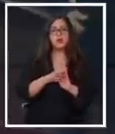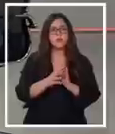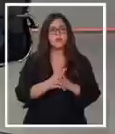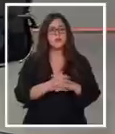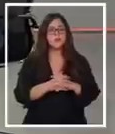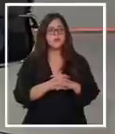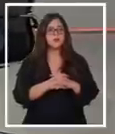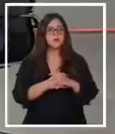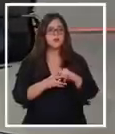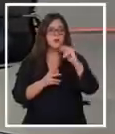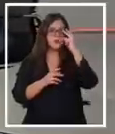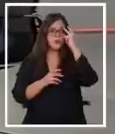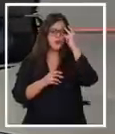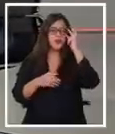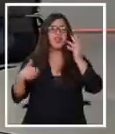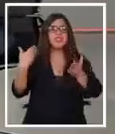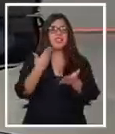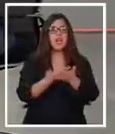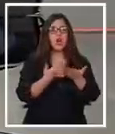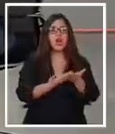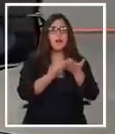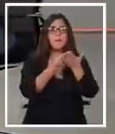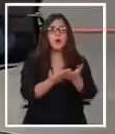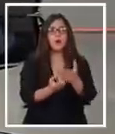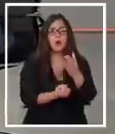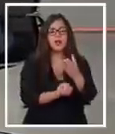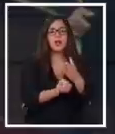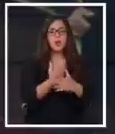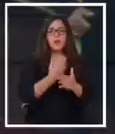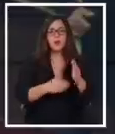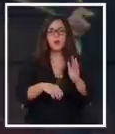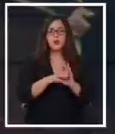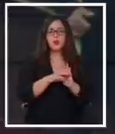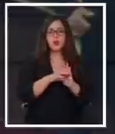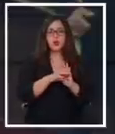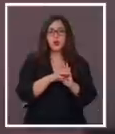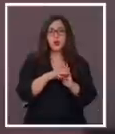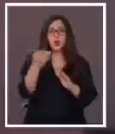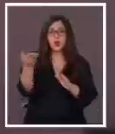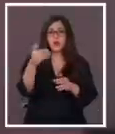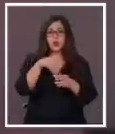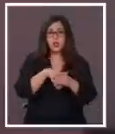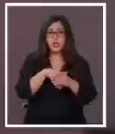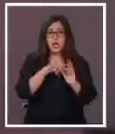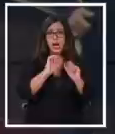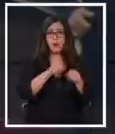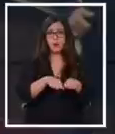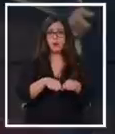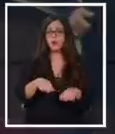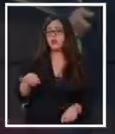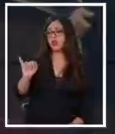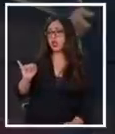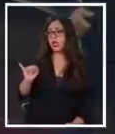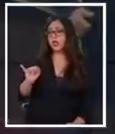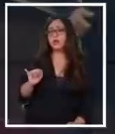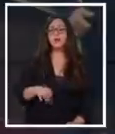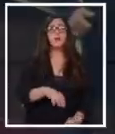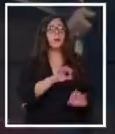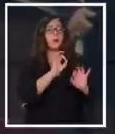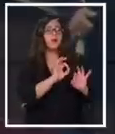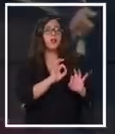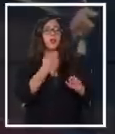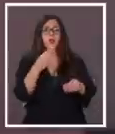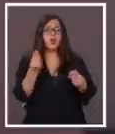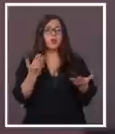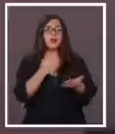y la que llevamos hasta el momento con el borrador que tenemos hasta el momento con lo que se ha aprobado usted votaría prueba claro ya presidente qué